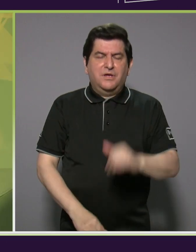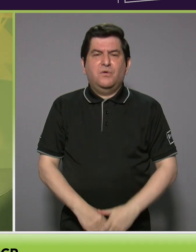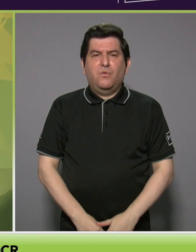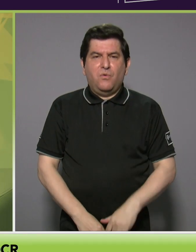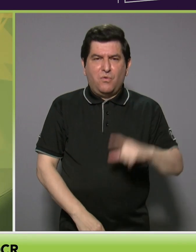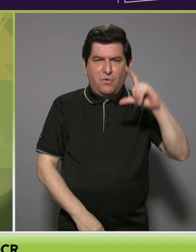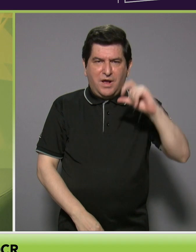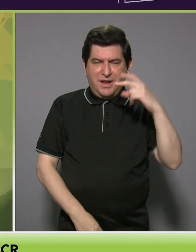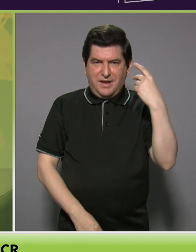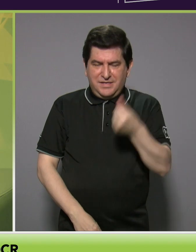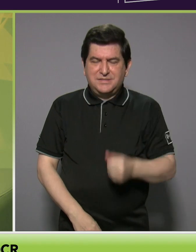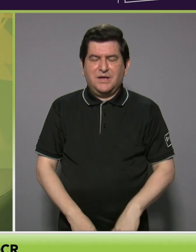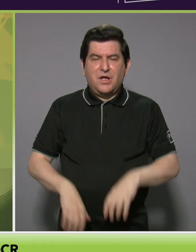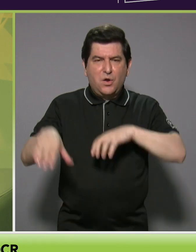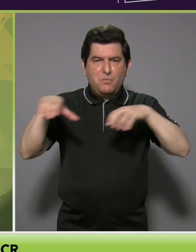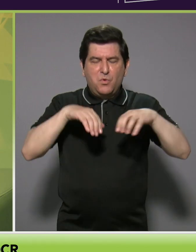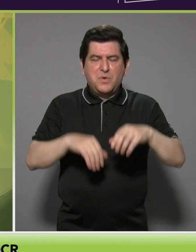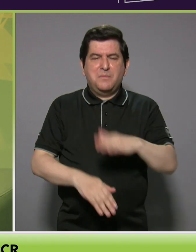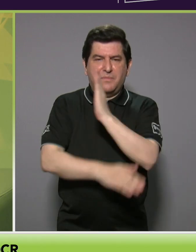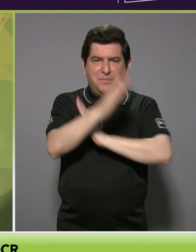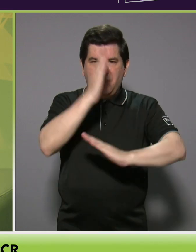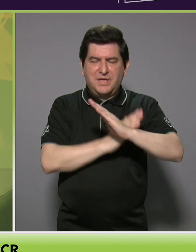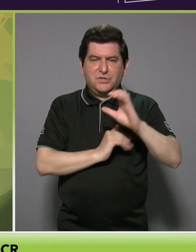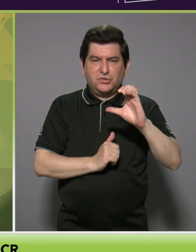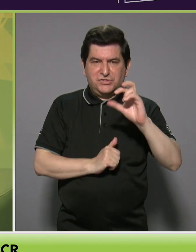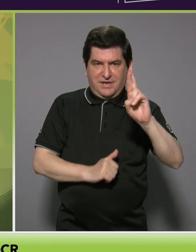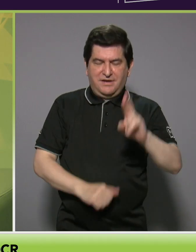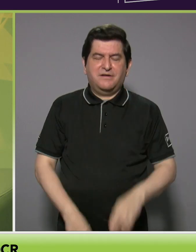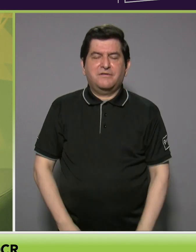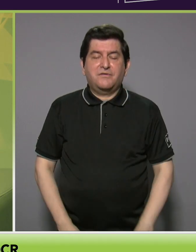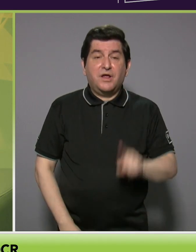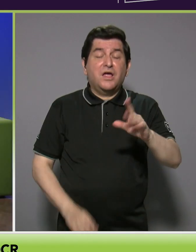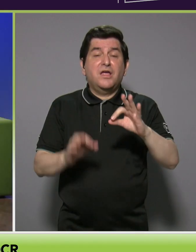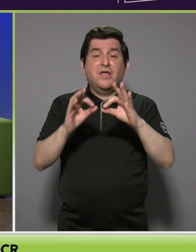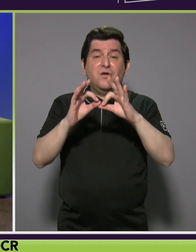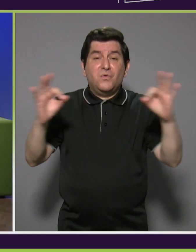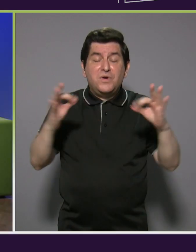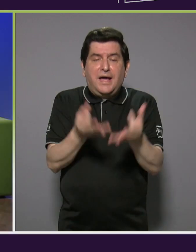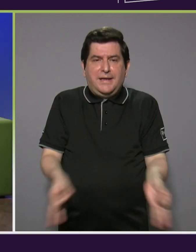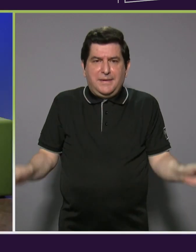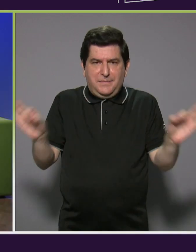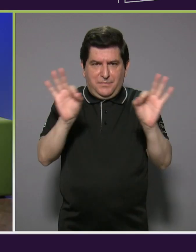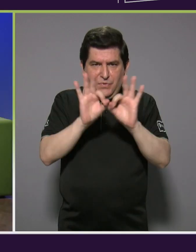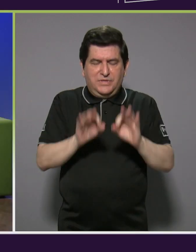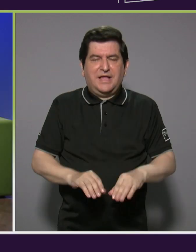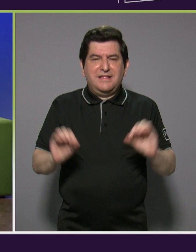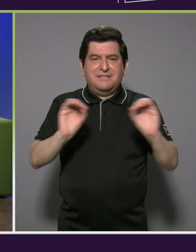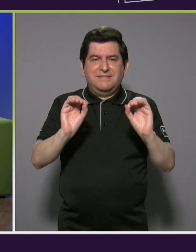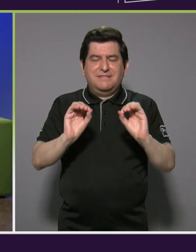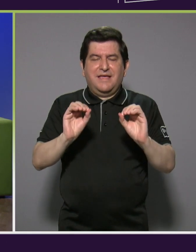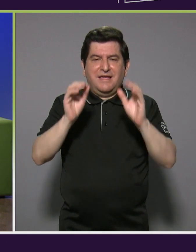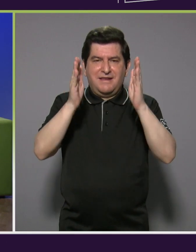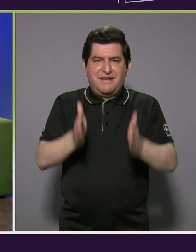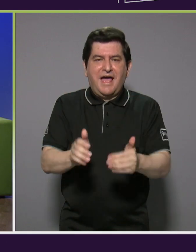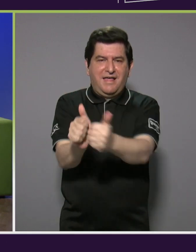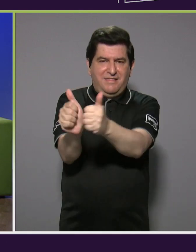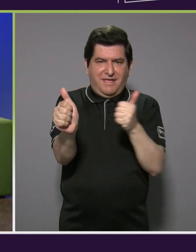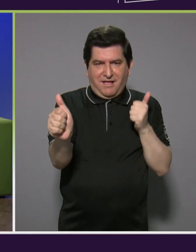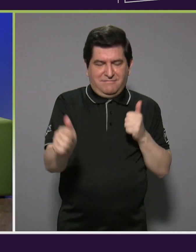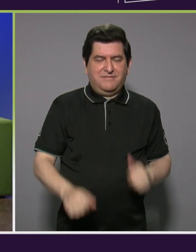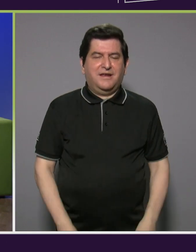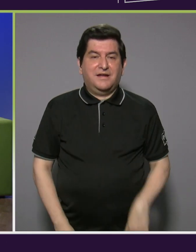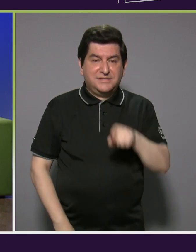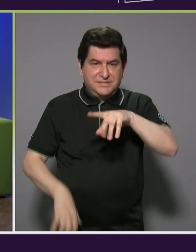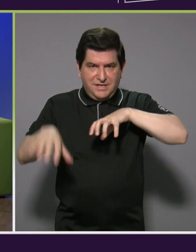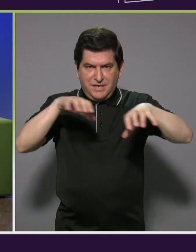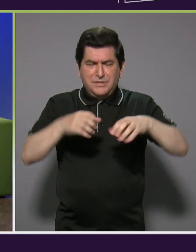como Movimiento de Discapacidad CR. Y es importante aclarar una frase, que nadie se quede atrás, porque dentro de ese